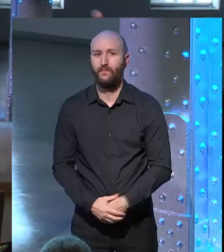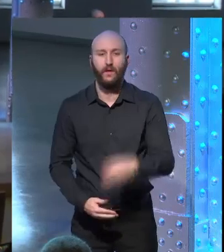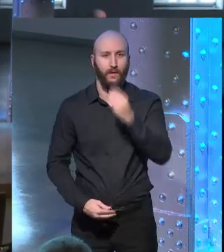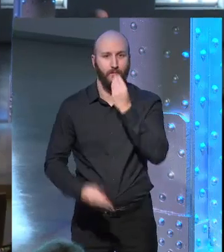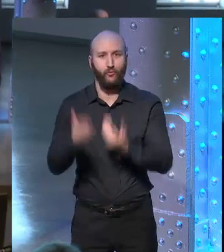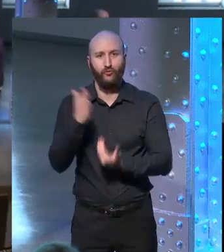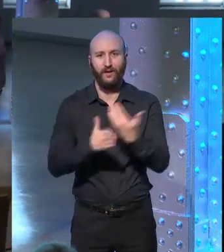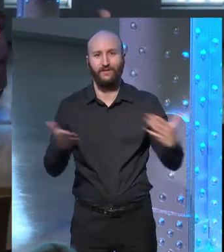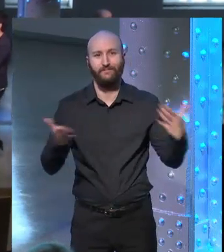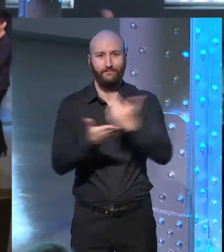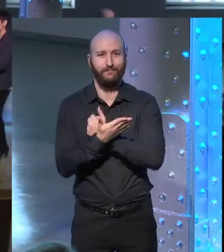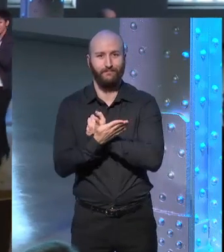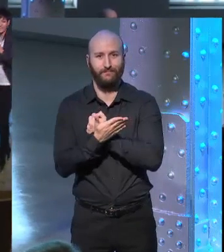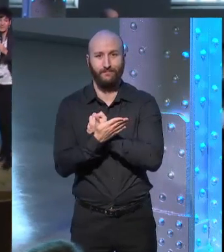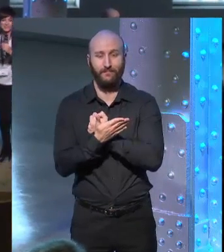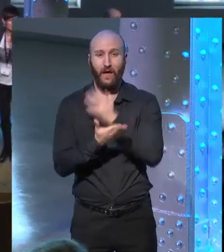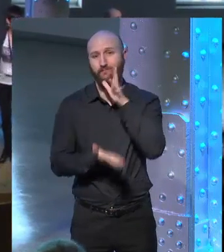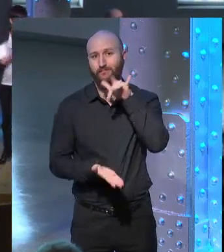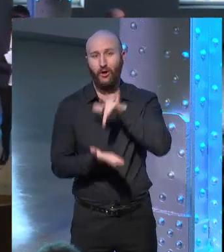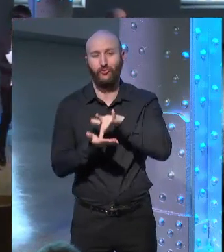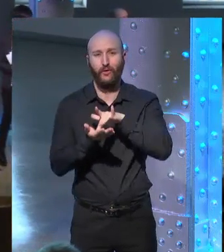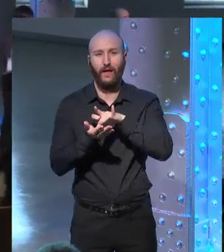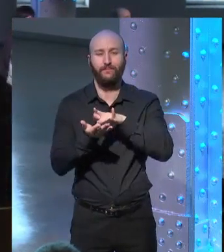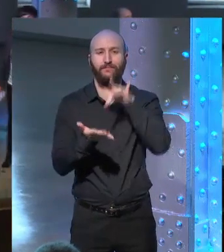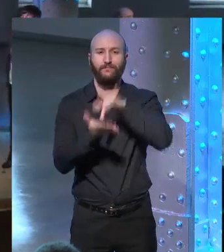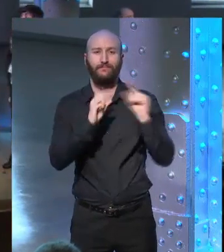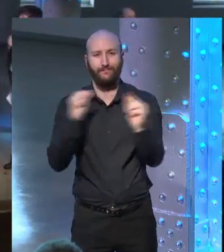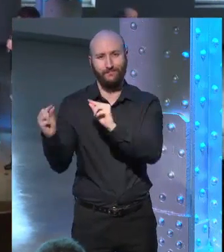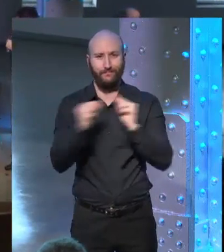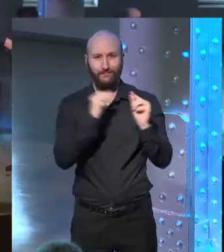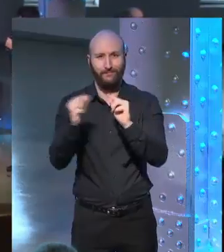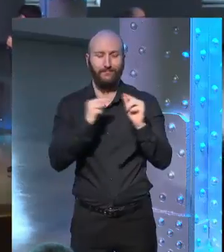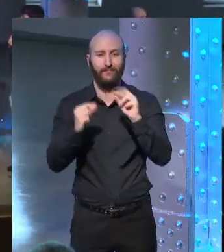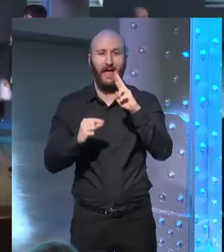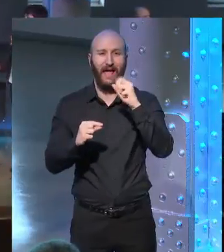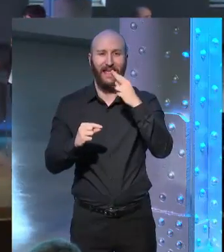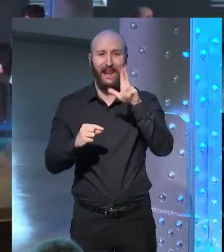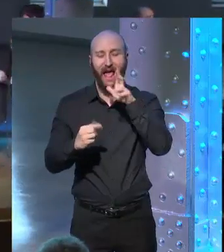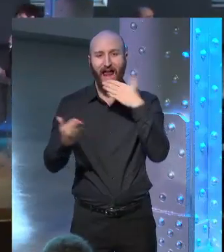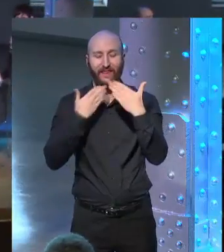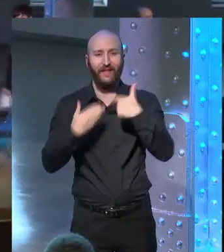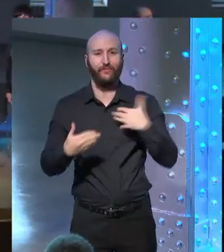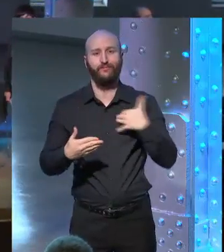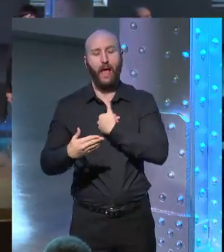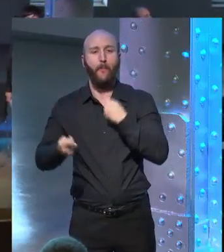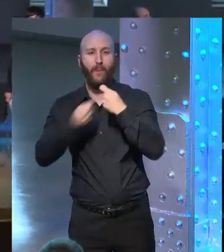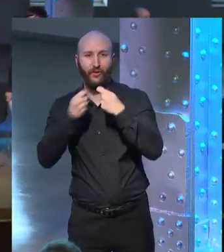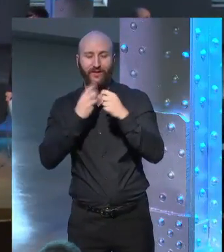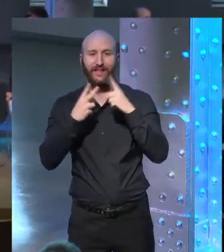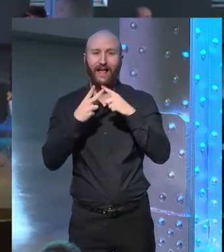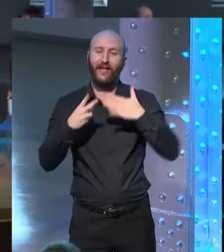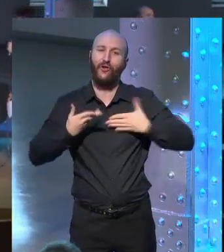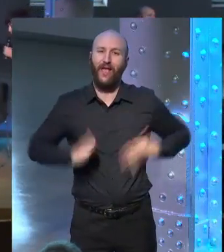Buenos días a todos. Por la parte que nos toca en esta mesa redonda, soy Beatriz García, soy periodista y además soy mamá de